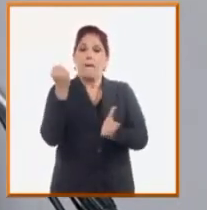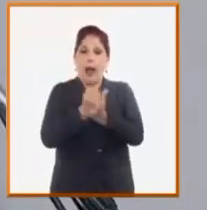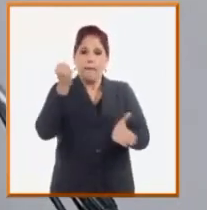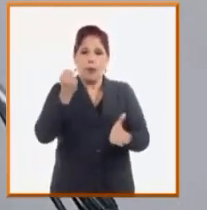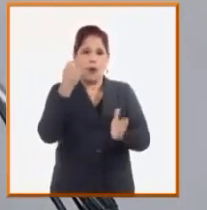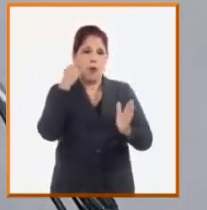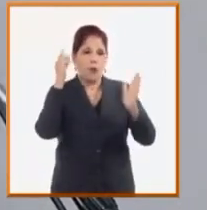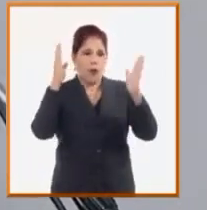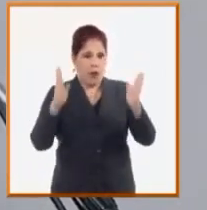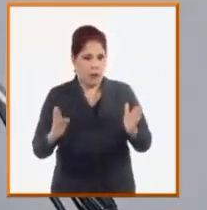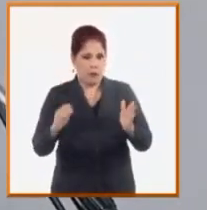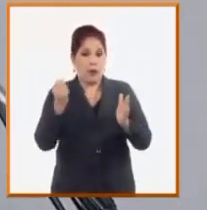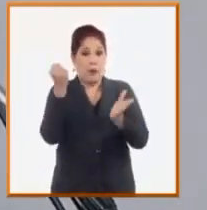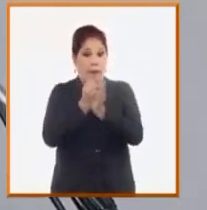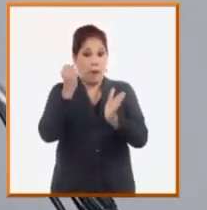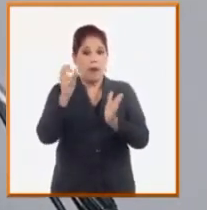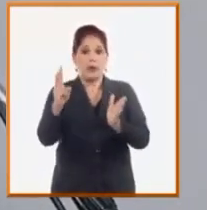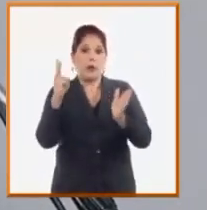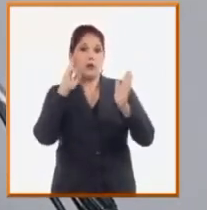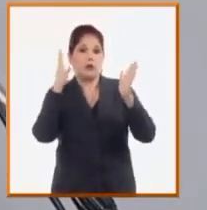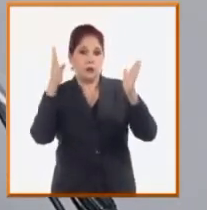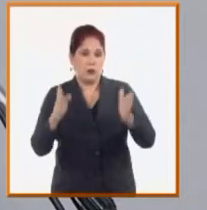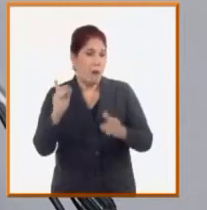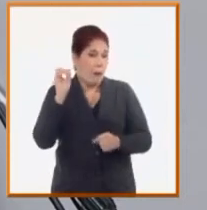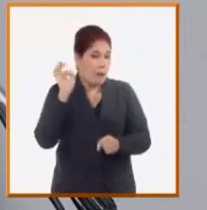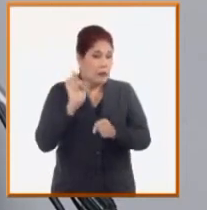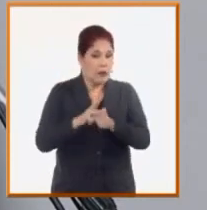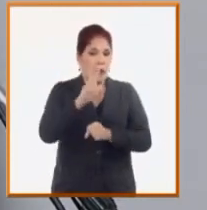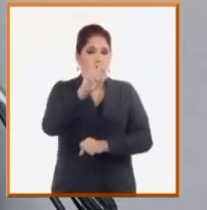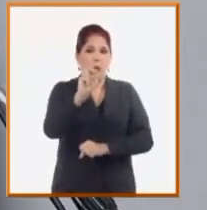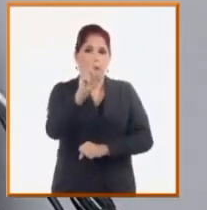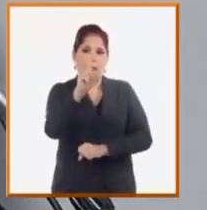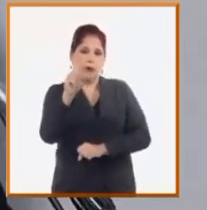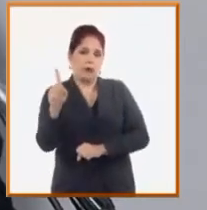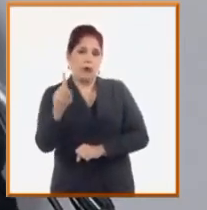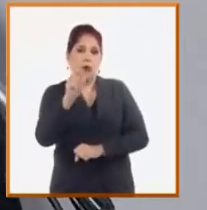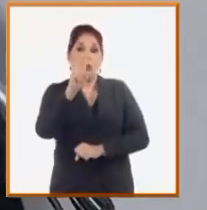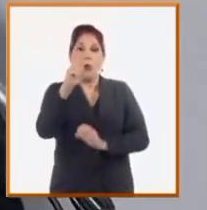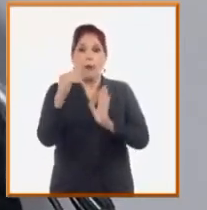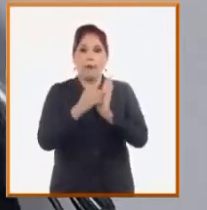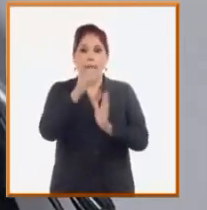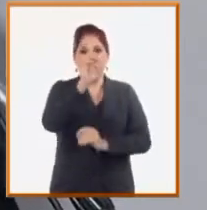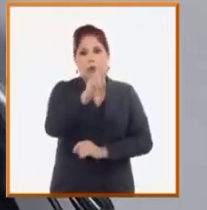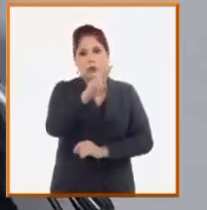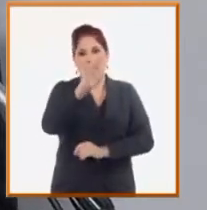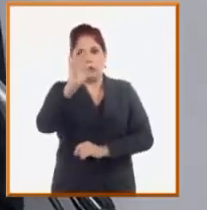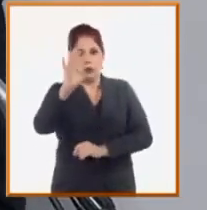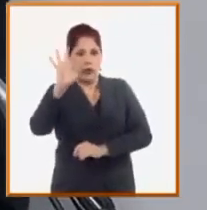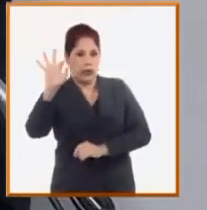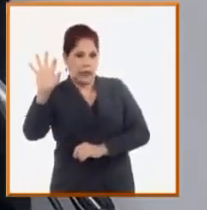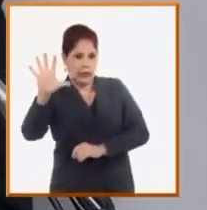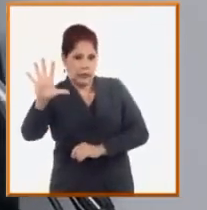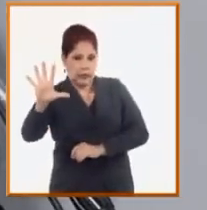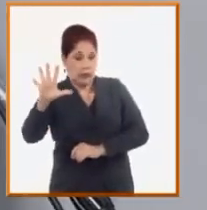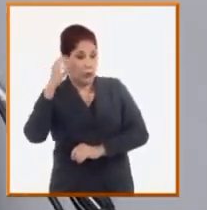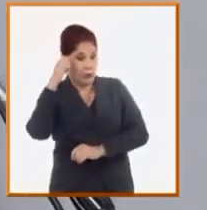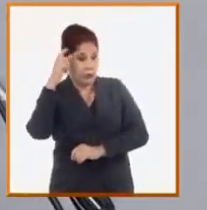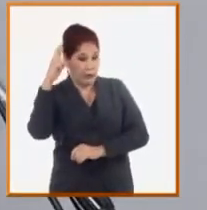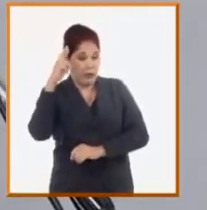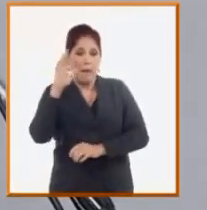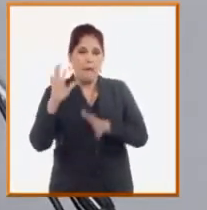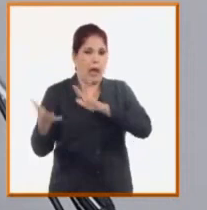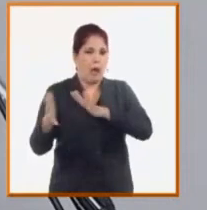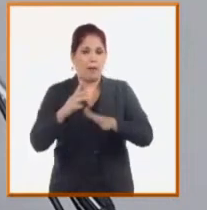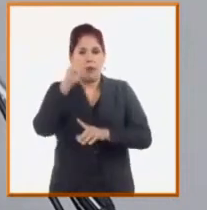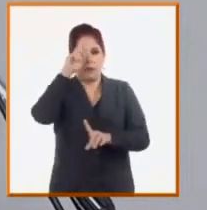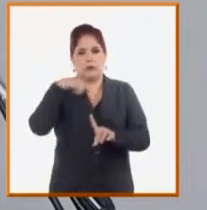año, es decir, en el primer año, que fue el 2021, aprobamos 1.285, porque como se reconoce, esto fue a partir del mes de